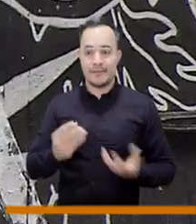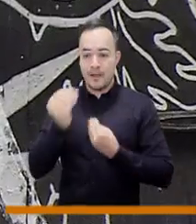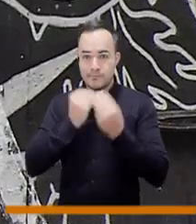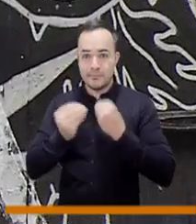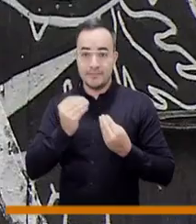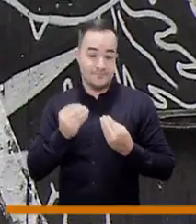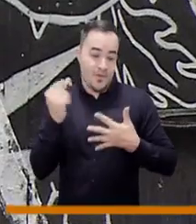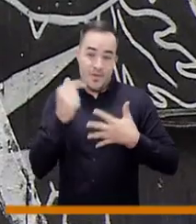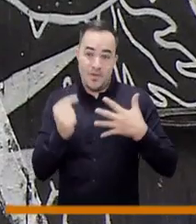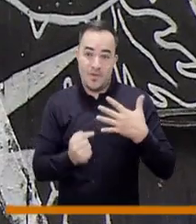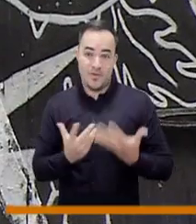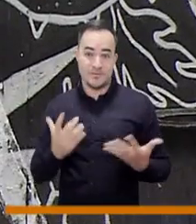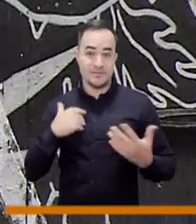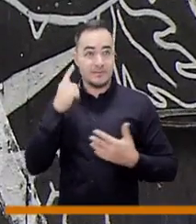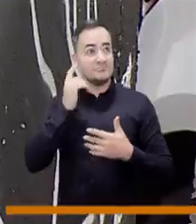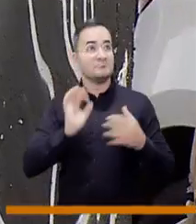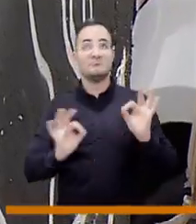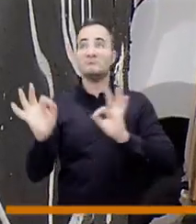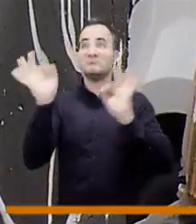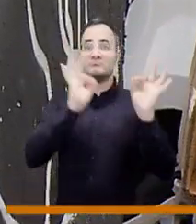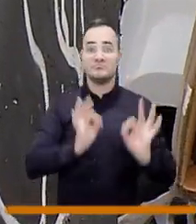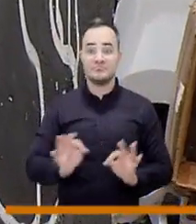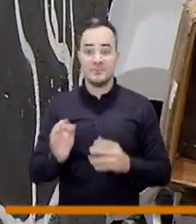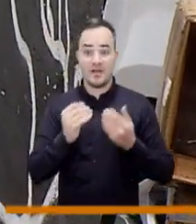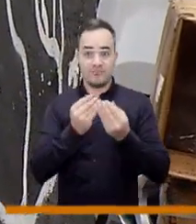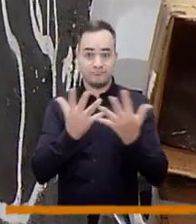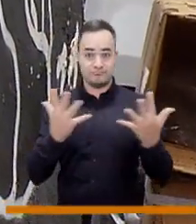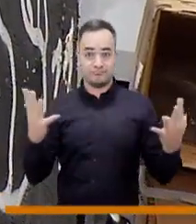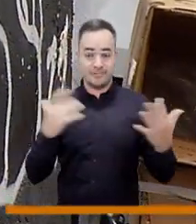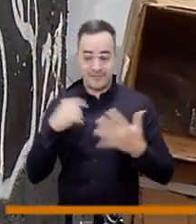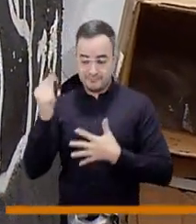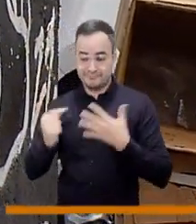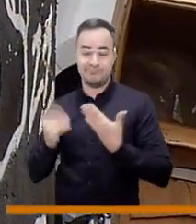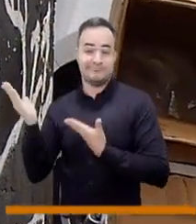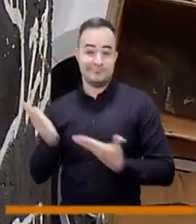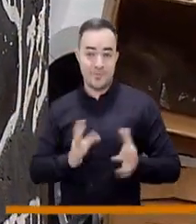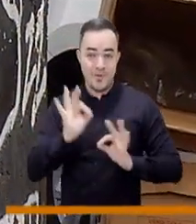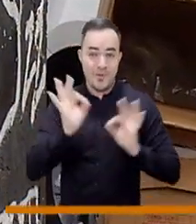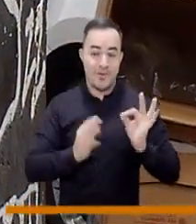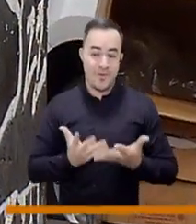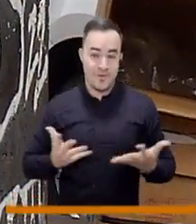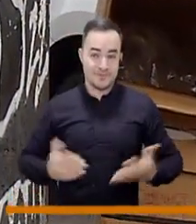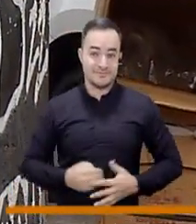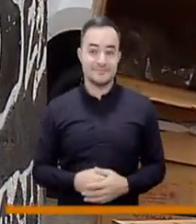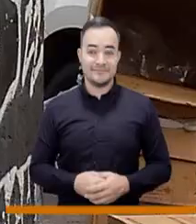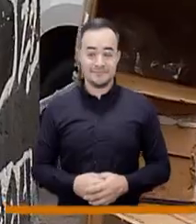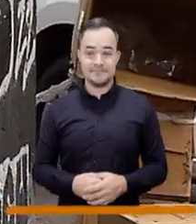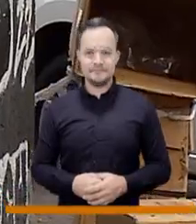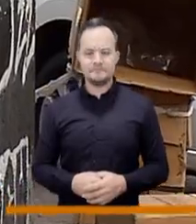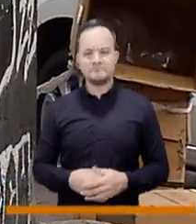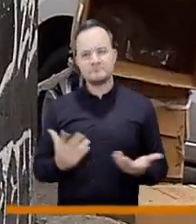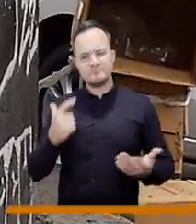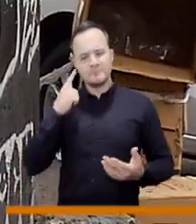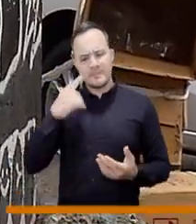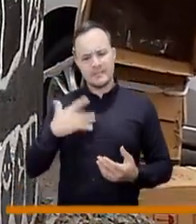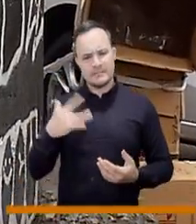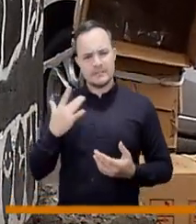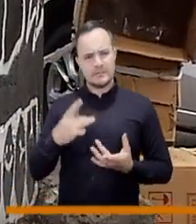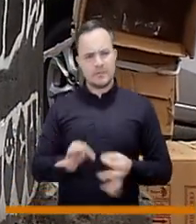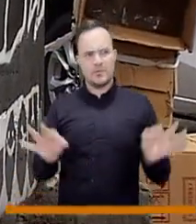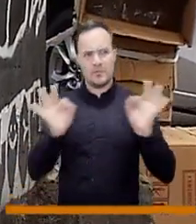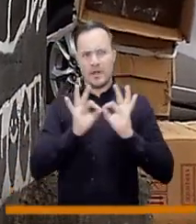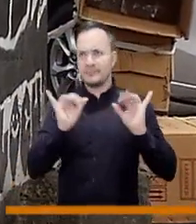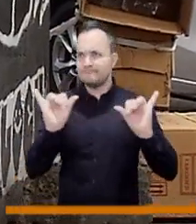transporte, un montón de cosas que debemos conseguir nosotros para poder hacer estos muros con estos formatos y con esta calidad que tienen los